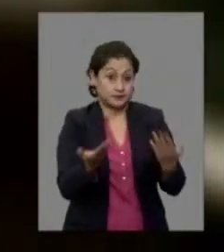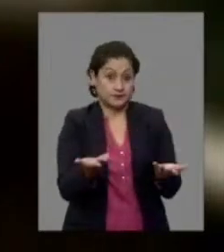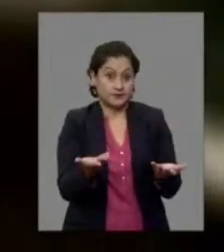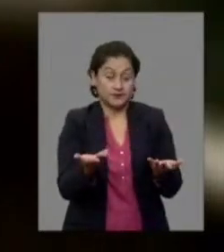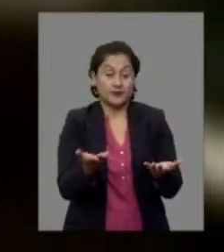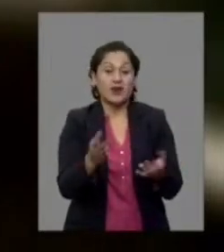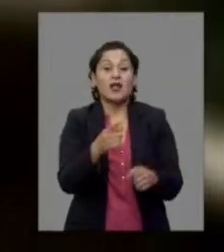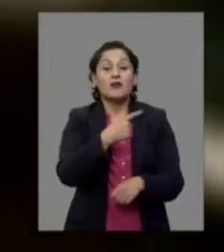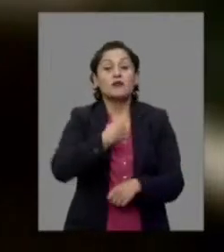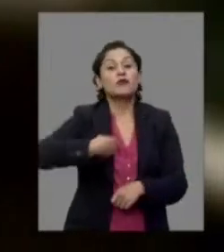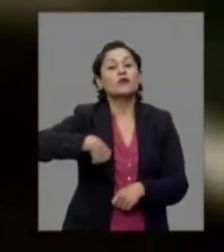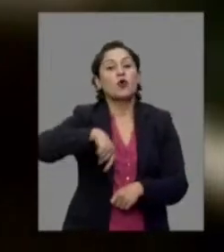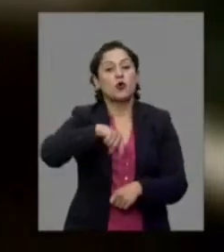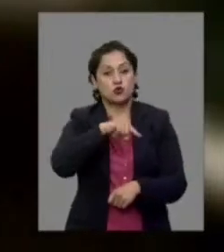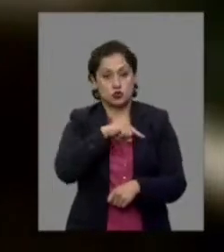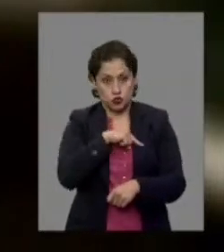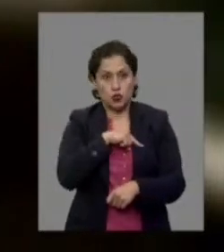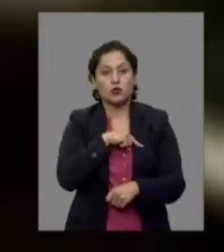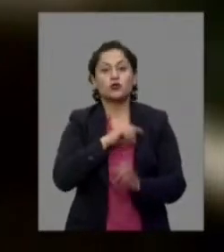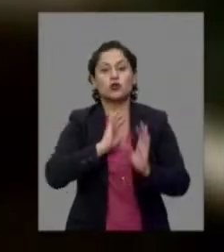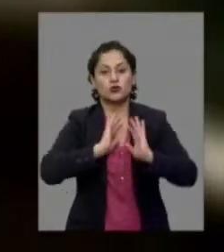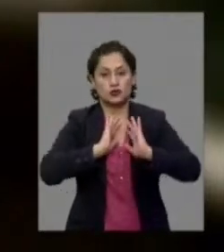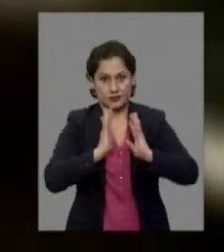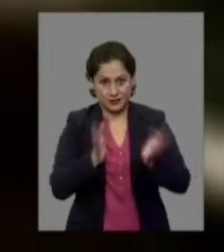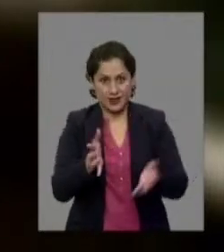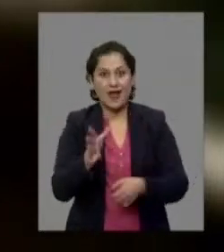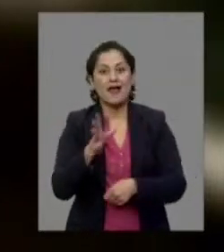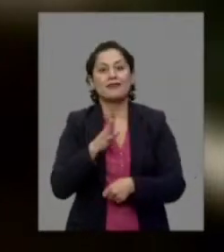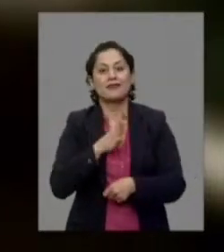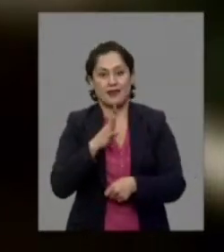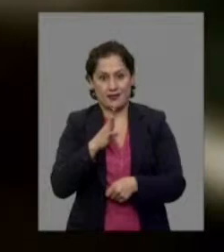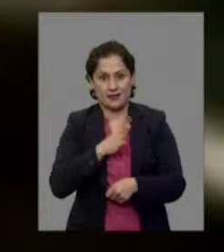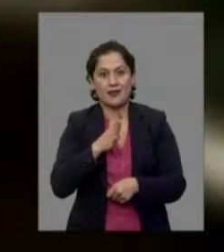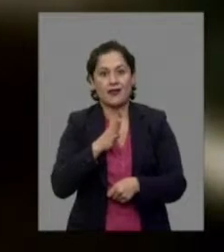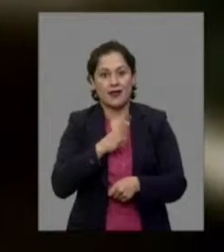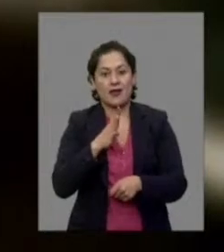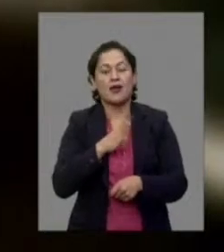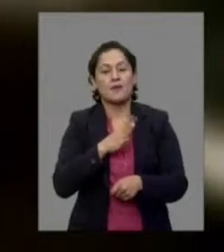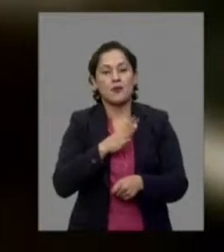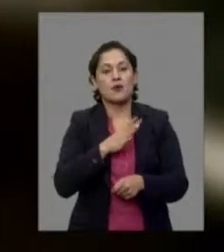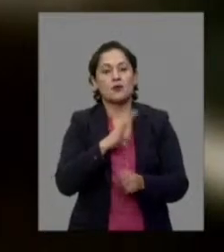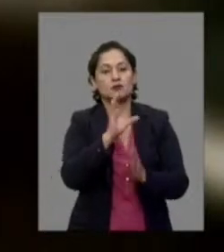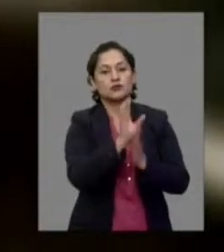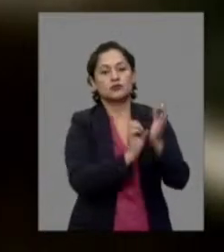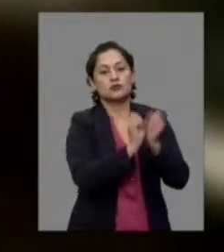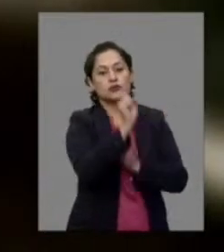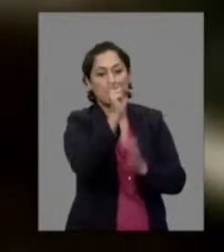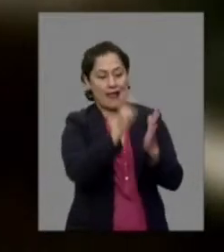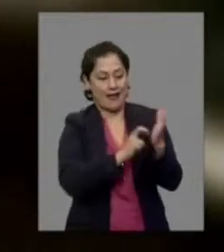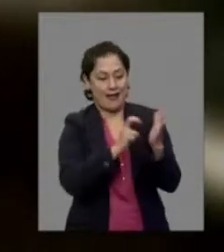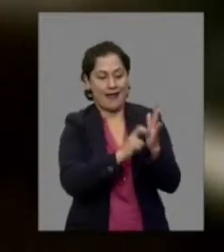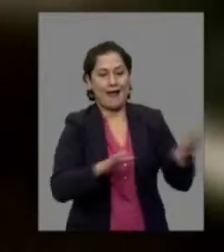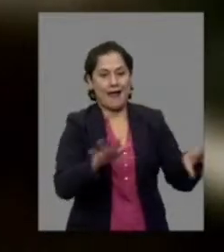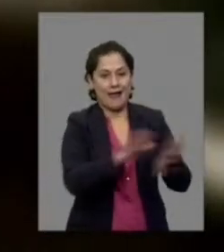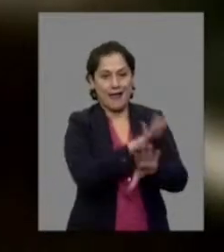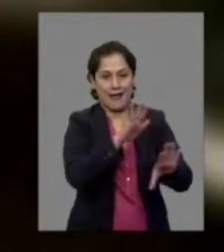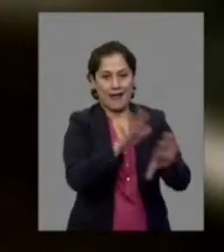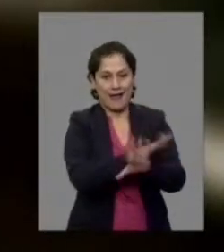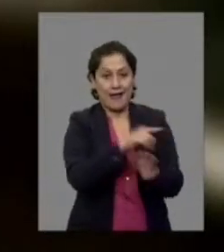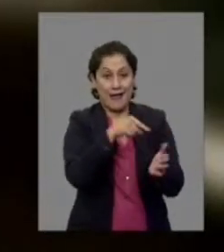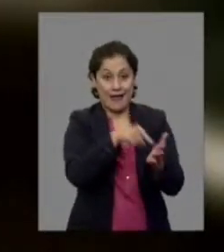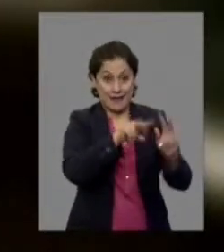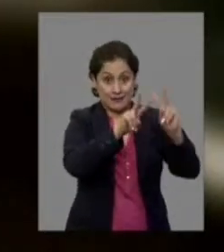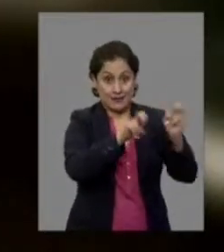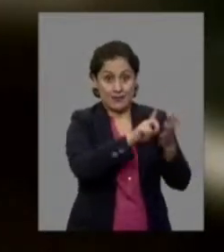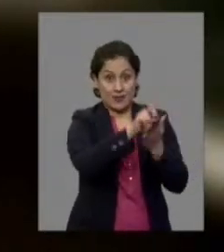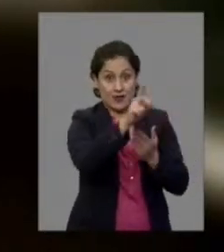aprovechamos estas herramientas que nos ha otorgado la reforma en materia de derechos humanos de 2011 para